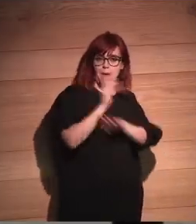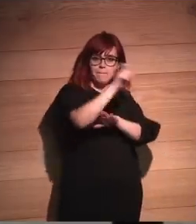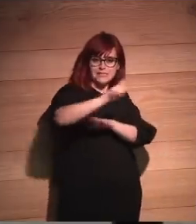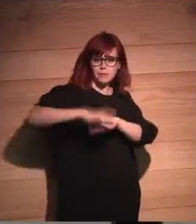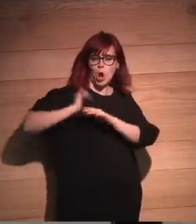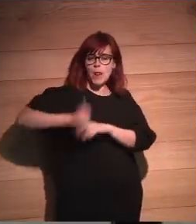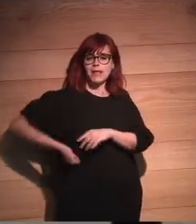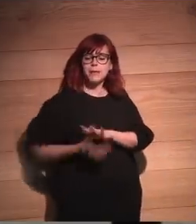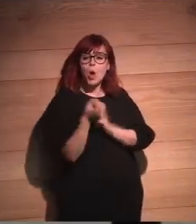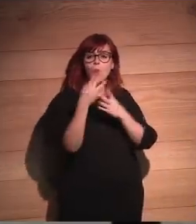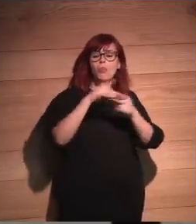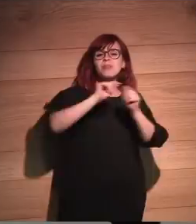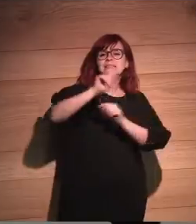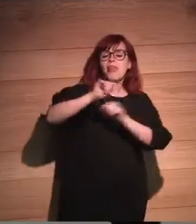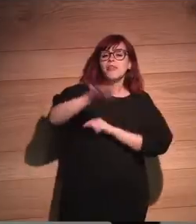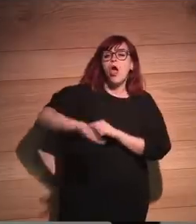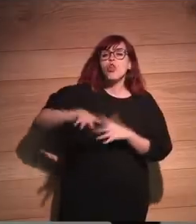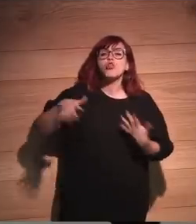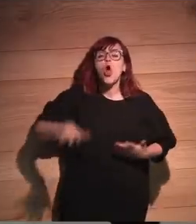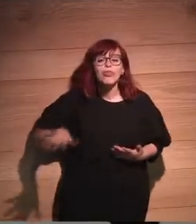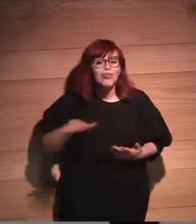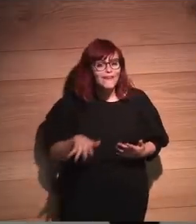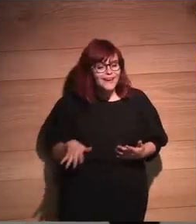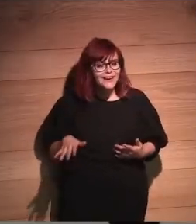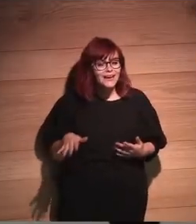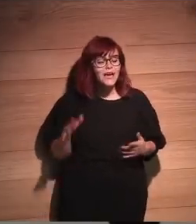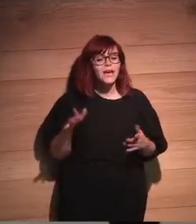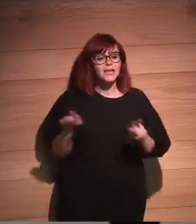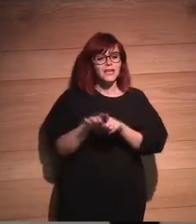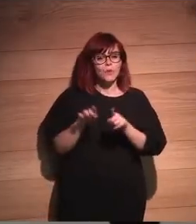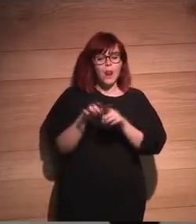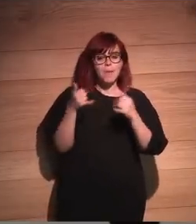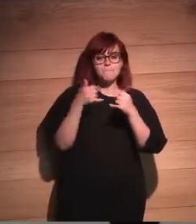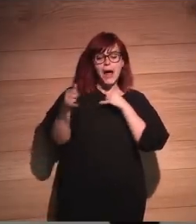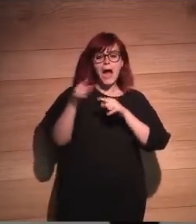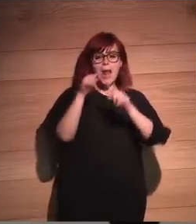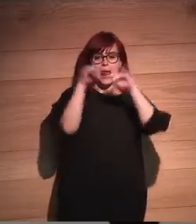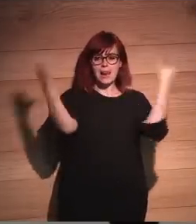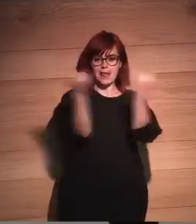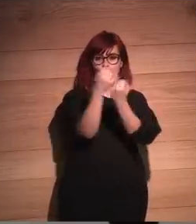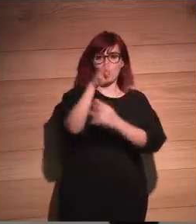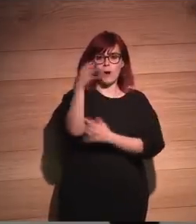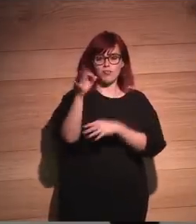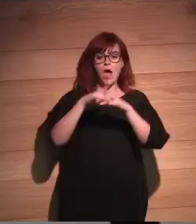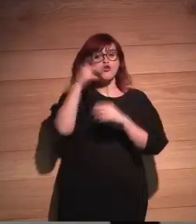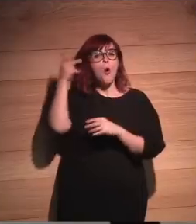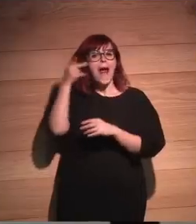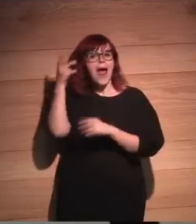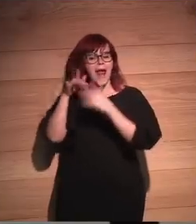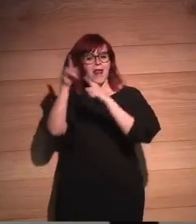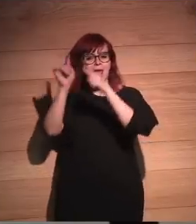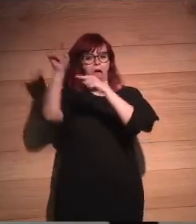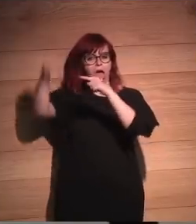diferencia de riqueza en tan poca distancia. Ese lugar es el paralelo 40 entre las dos Coreas. Ni